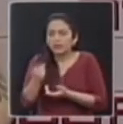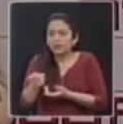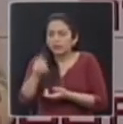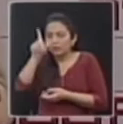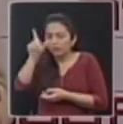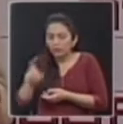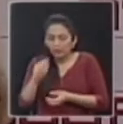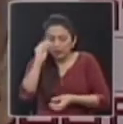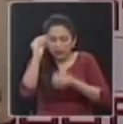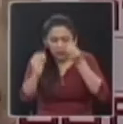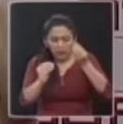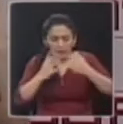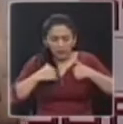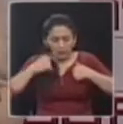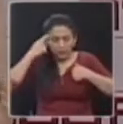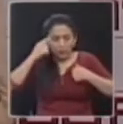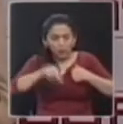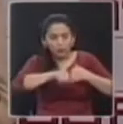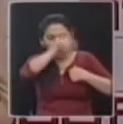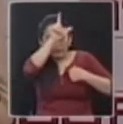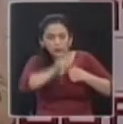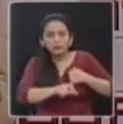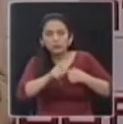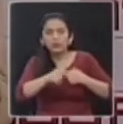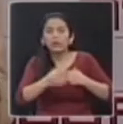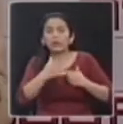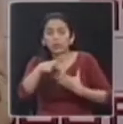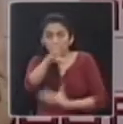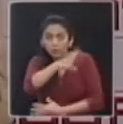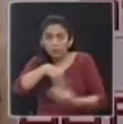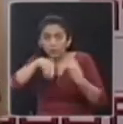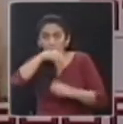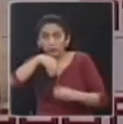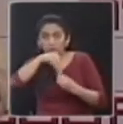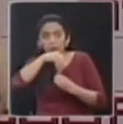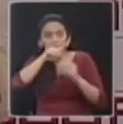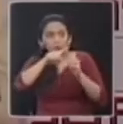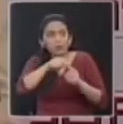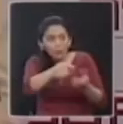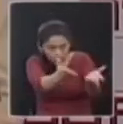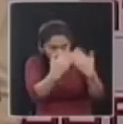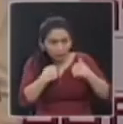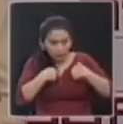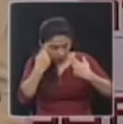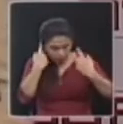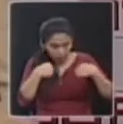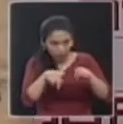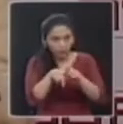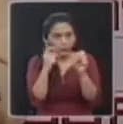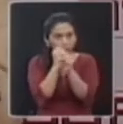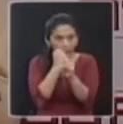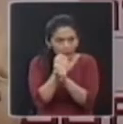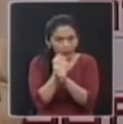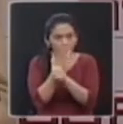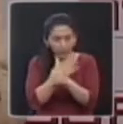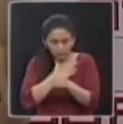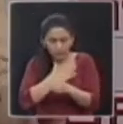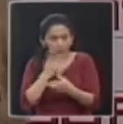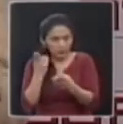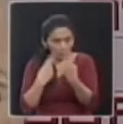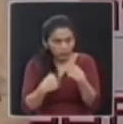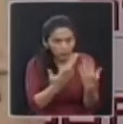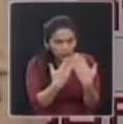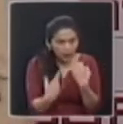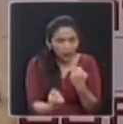inversionistas me tomen en cuenta y piensen en invertir en mi proyecto, en mi producto, y